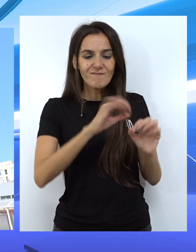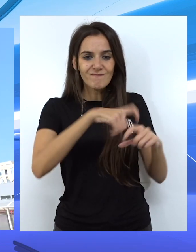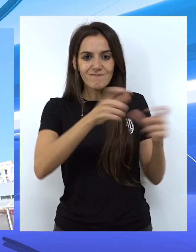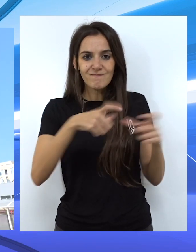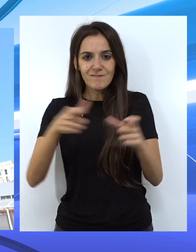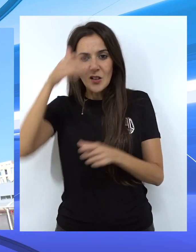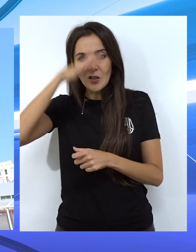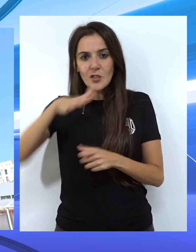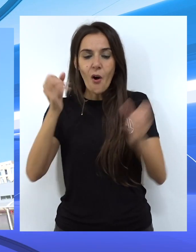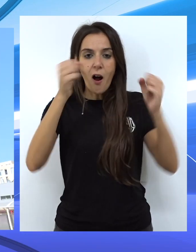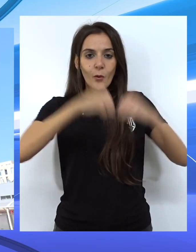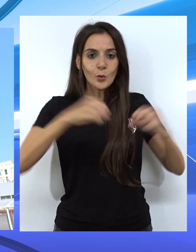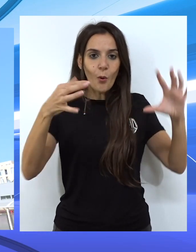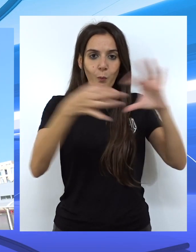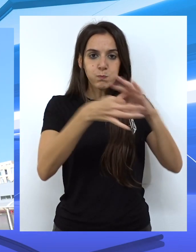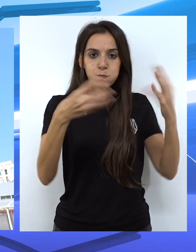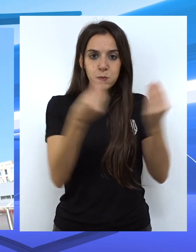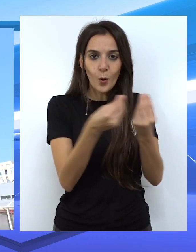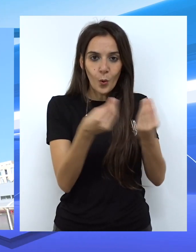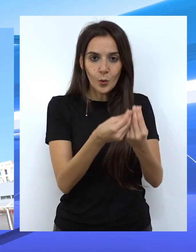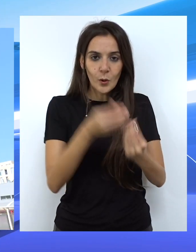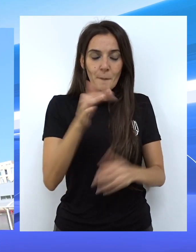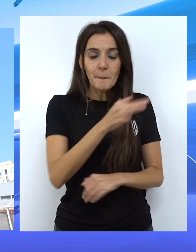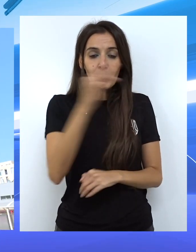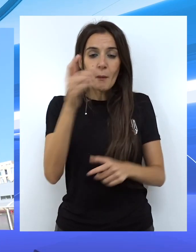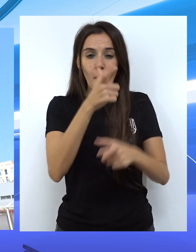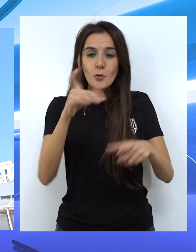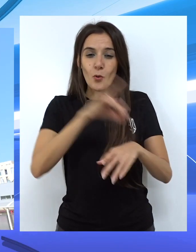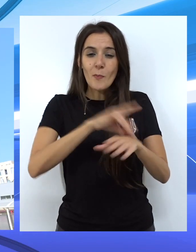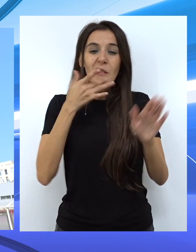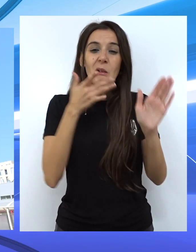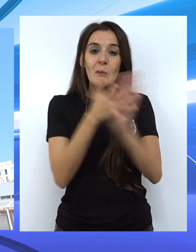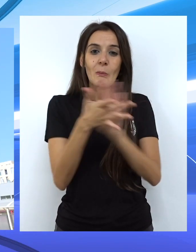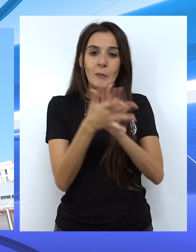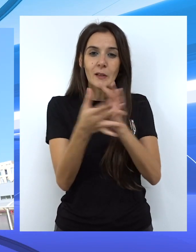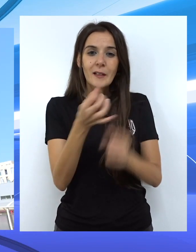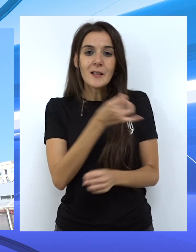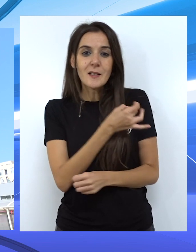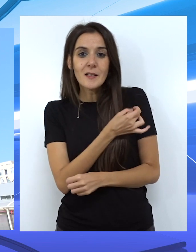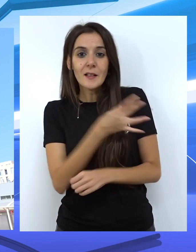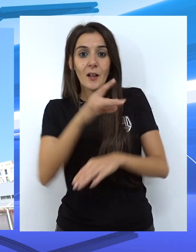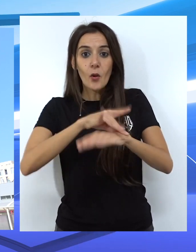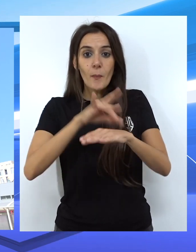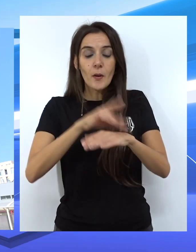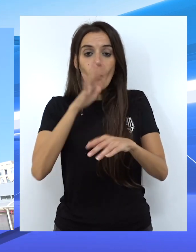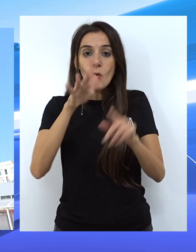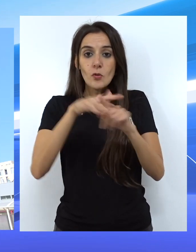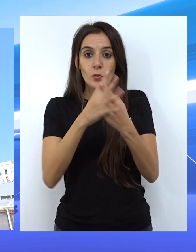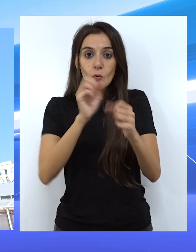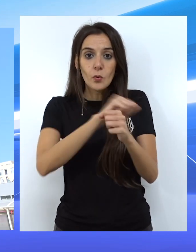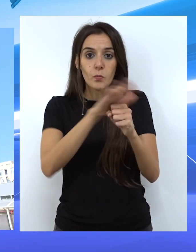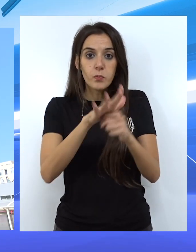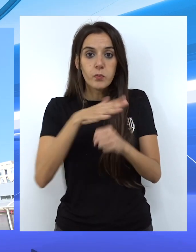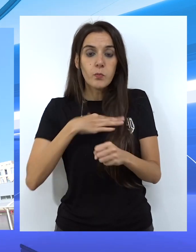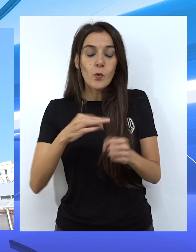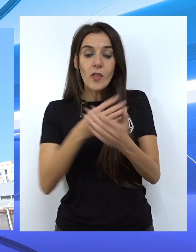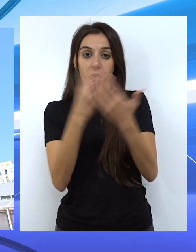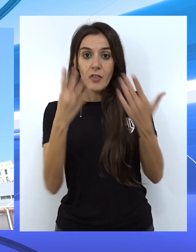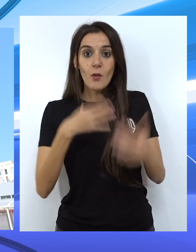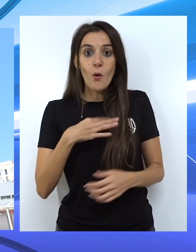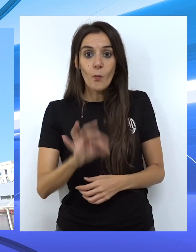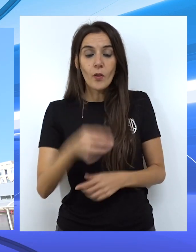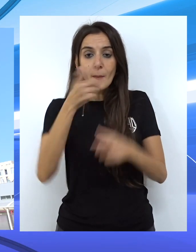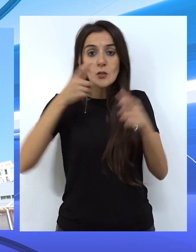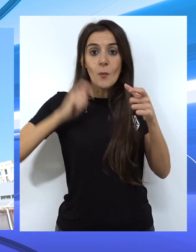y se junte a los niños con los adultos además los médicos explican según el sindicato médico que ante un posible caso de commit